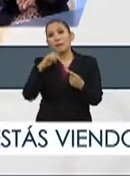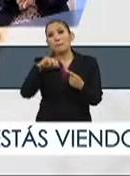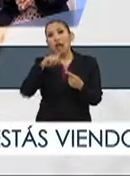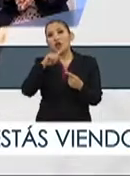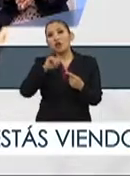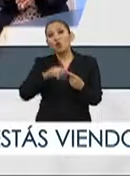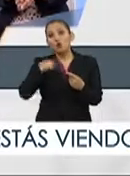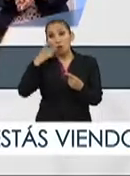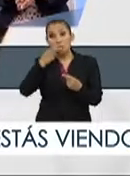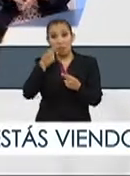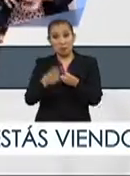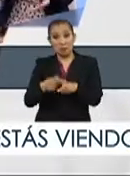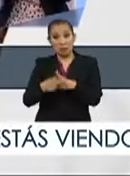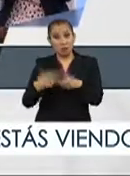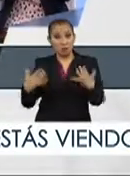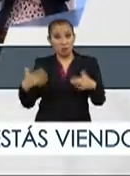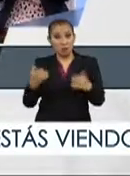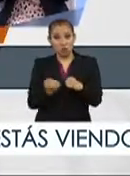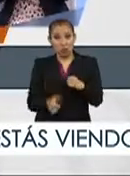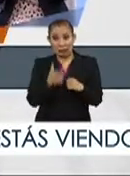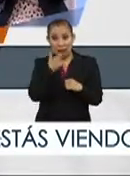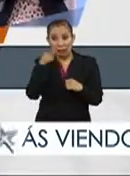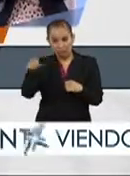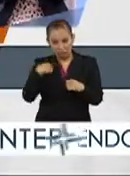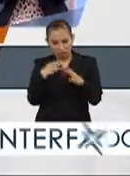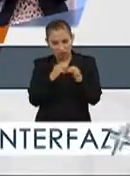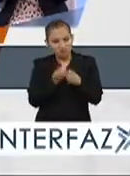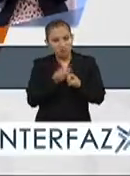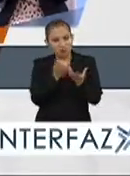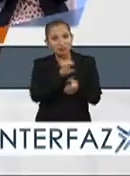gran científico matemático británico, y les va a dar unas